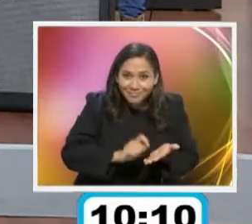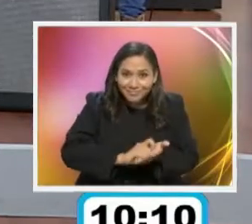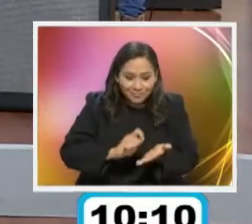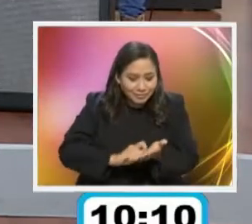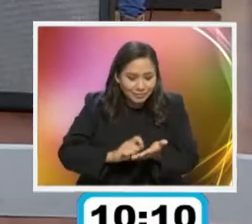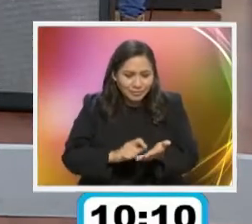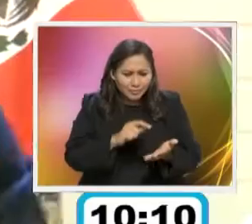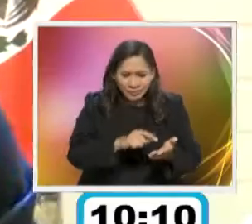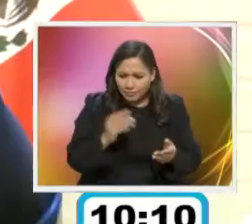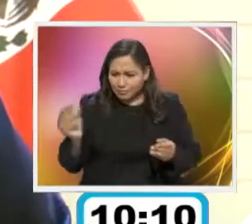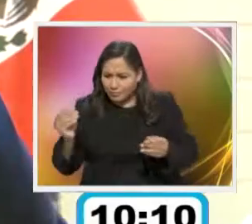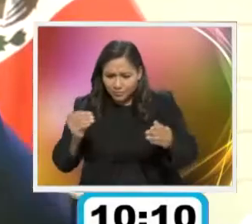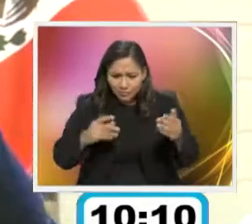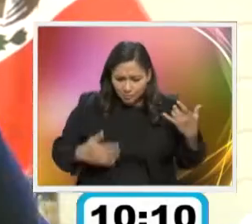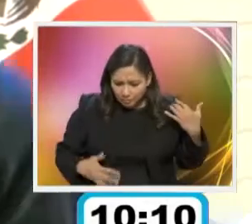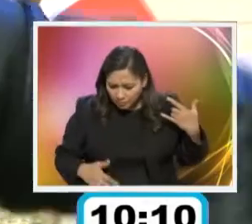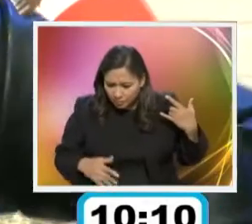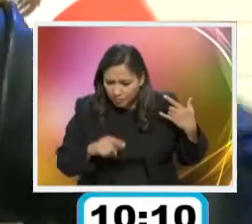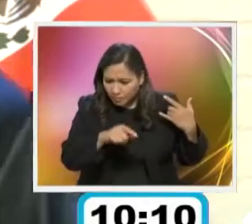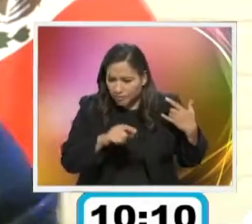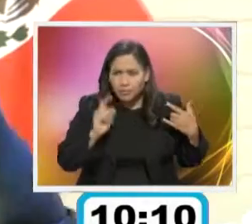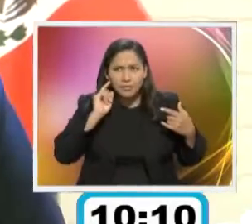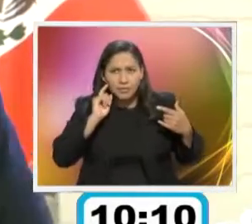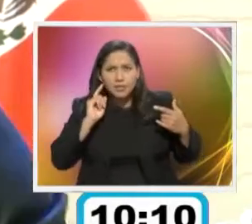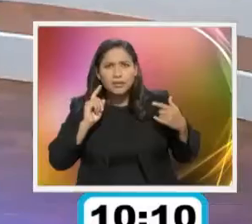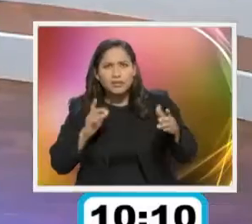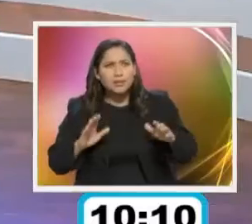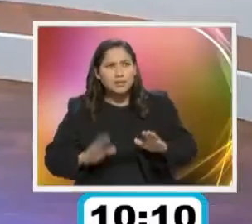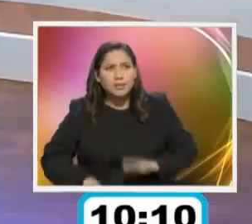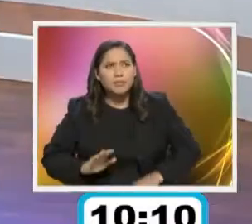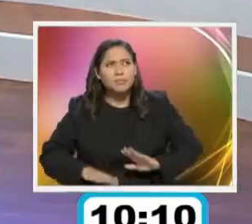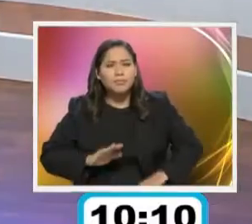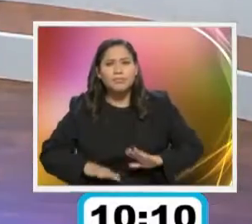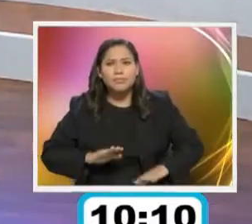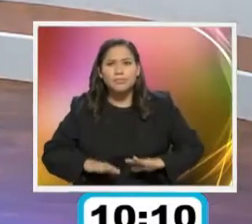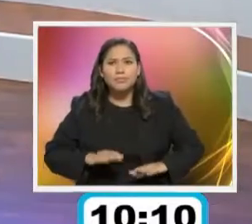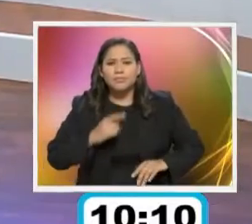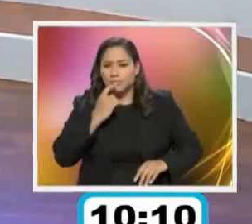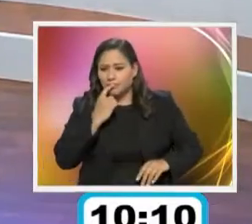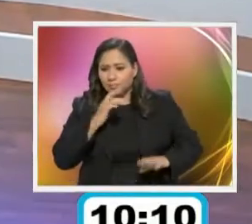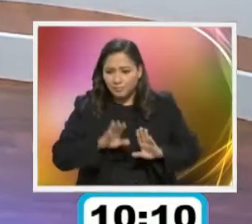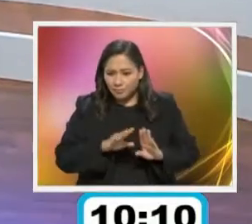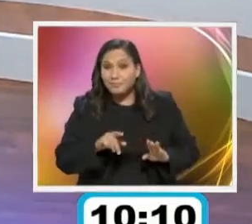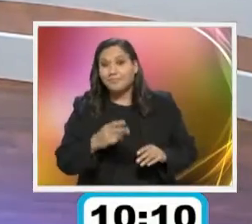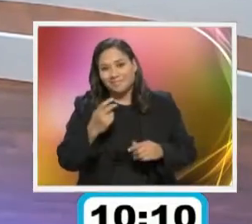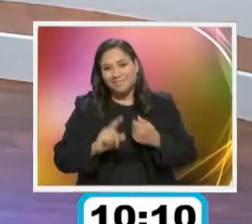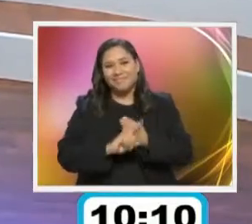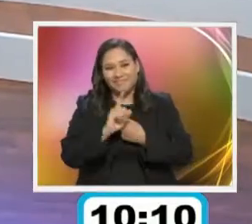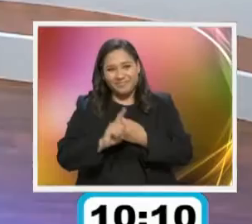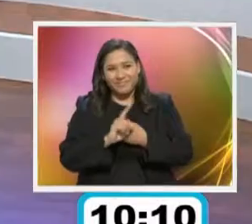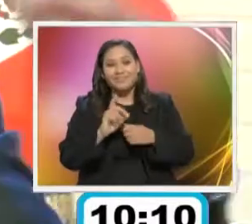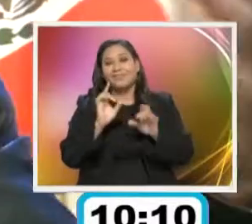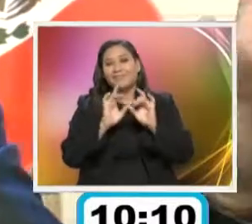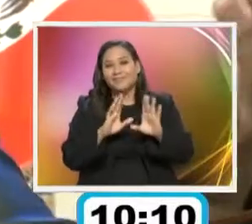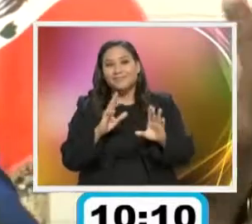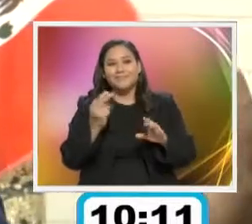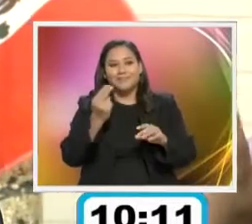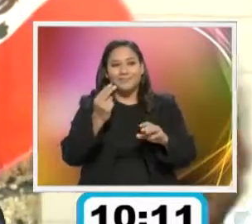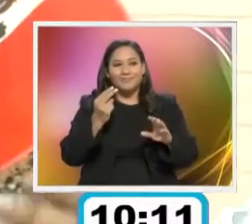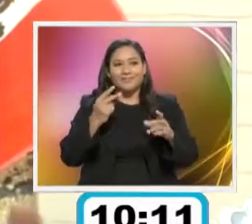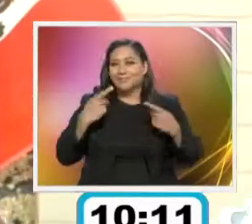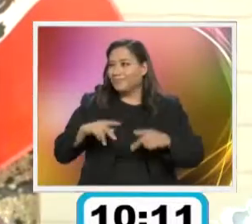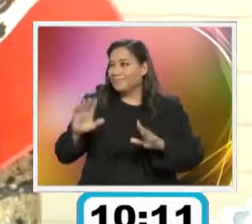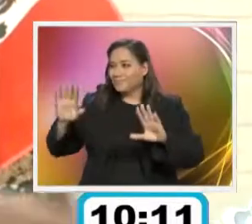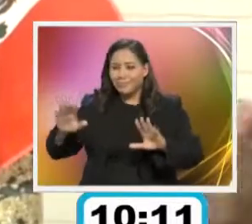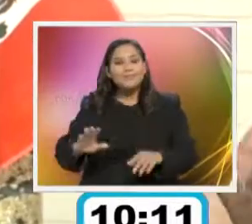este ritmo va acá y agarro la guitarra y empiezo a tocar y empiezo a sonar el cajón. Entonces, de verdad es como un problema. Es ahí cuando de repente necesitas